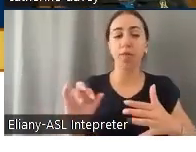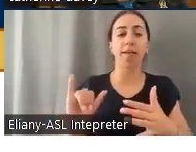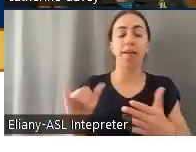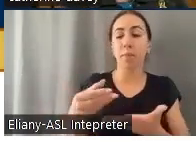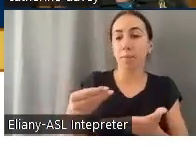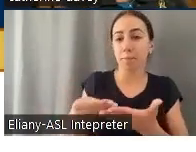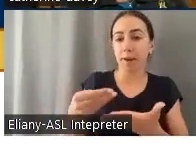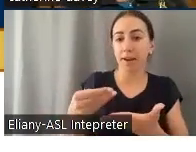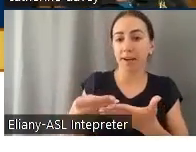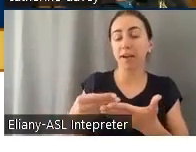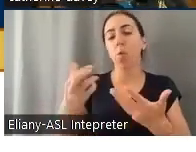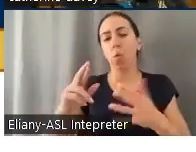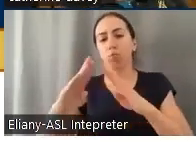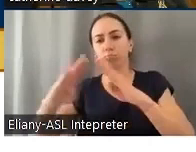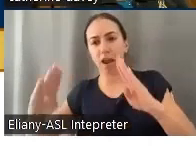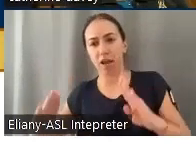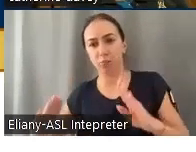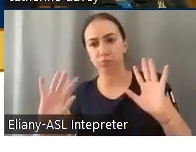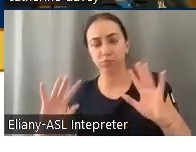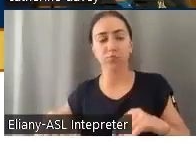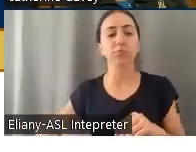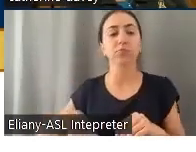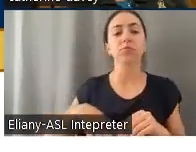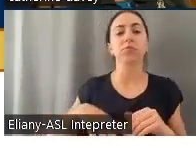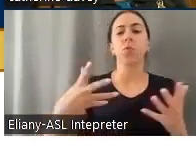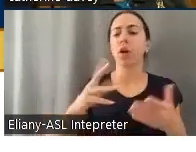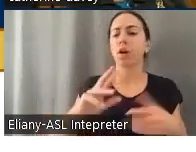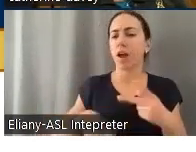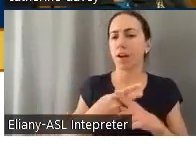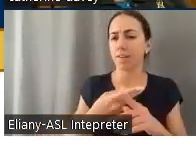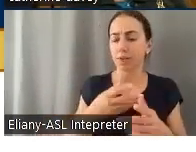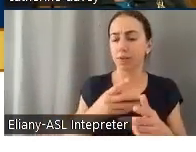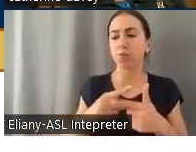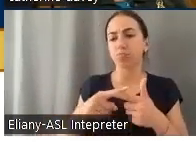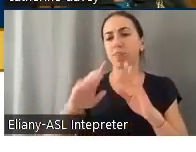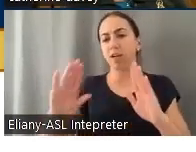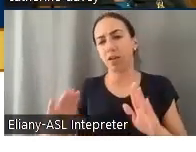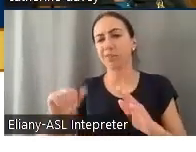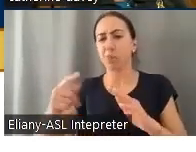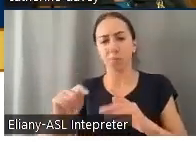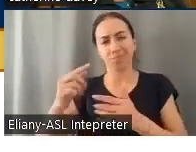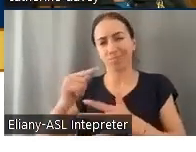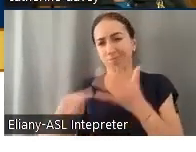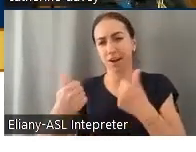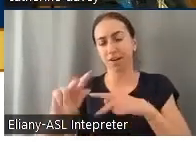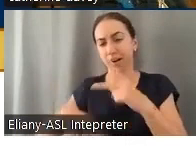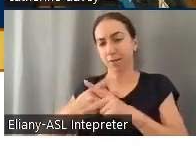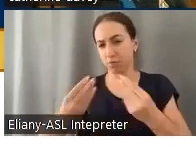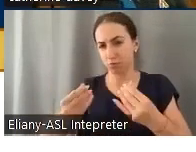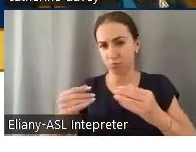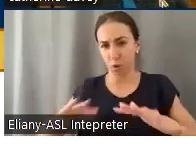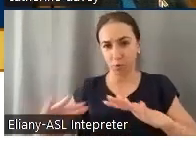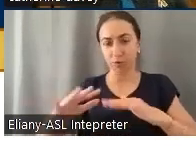de propiedades. Estamos hablando acerca de dinero y también bienes raíces. Bien, ¿qué derechos se pueden quitar?